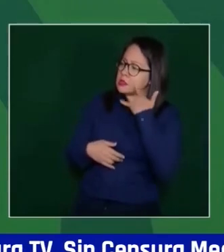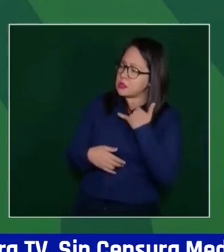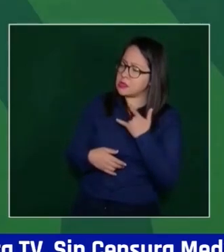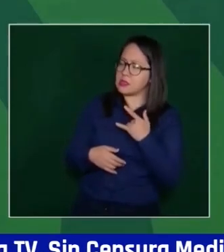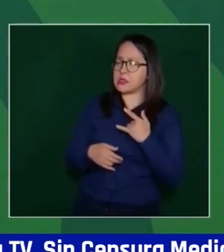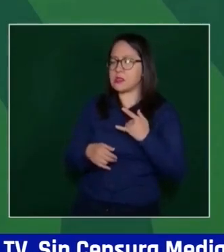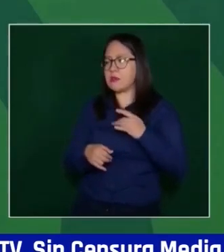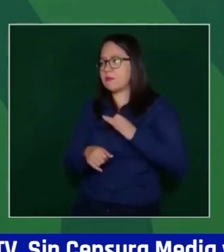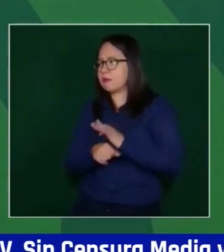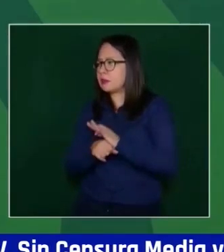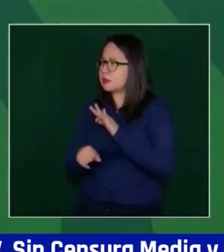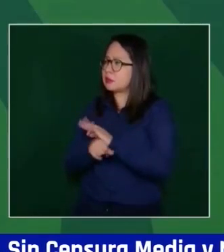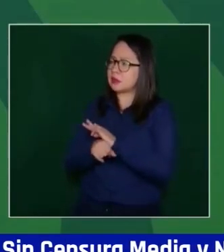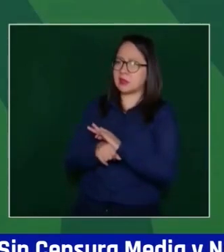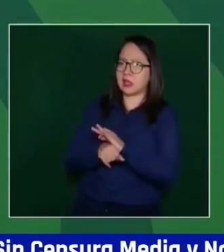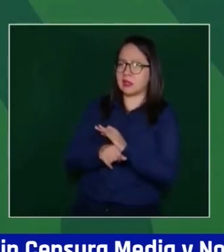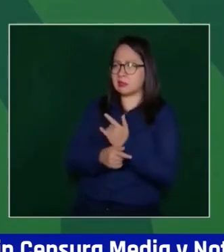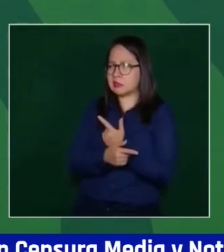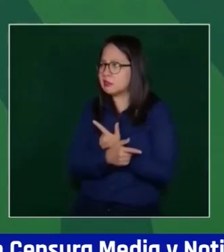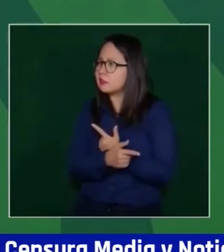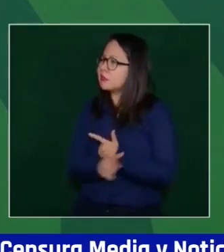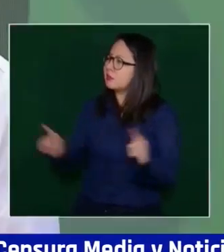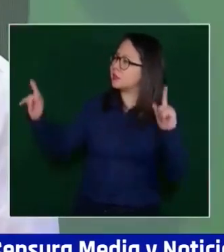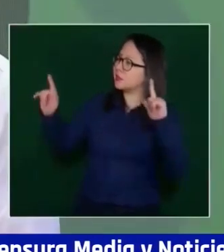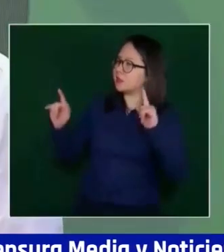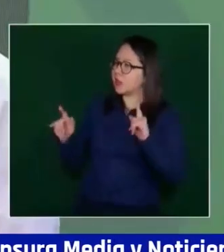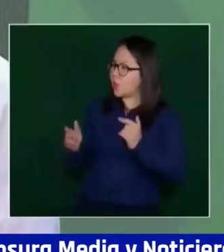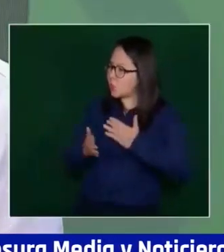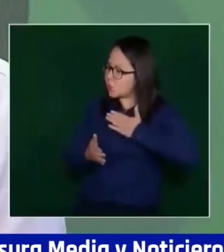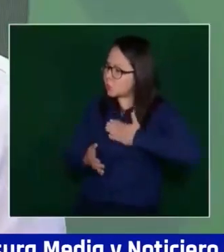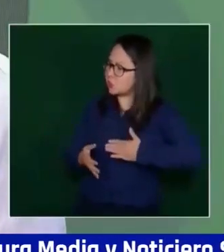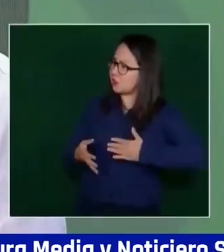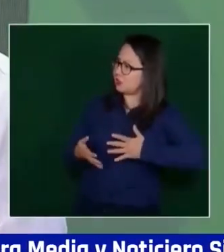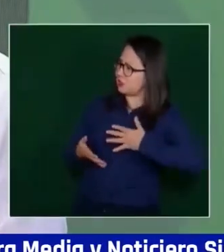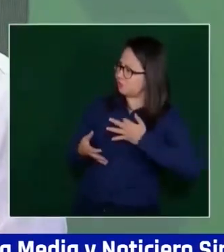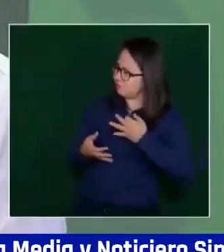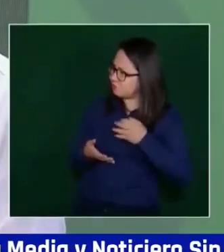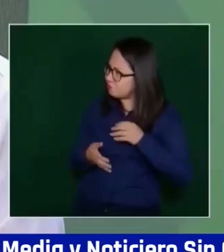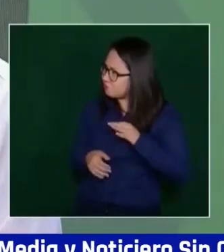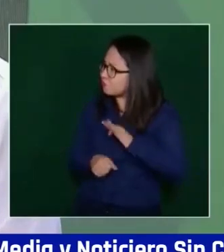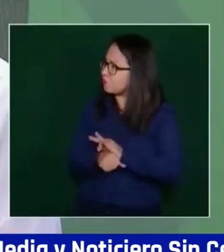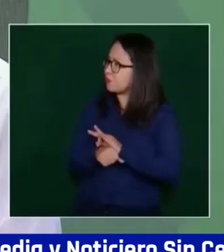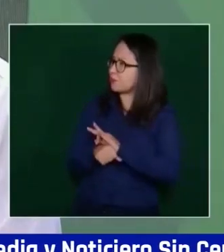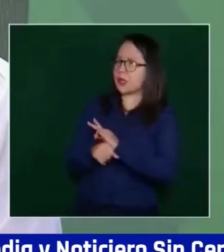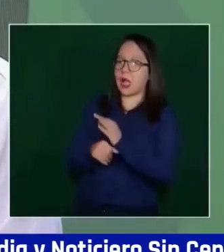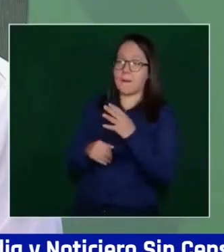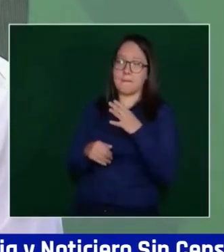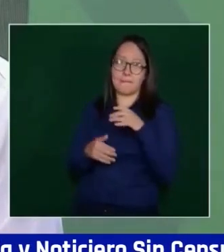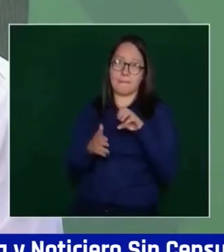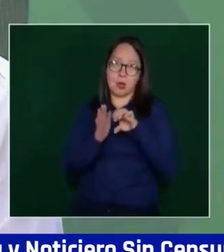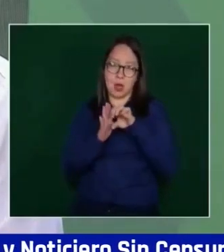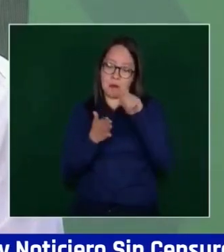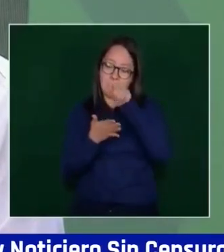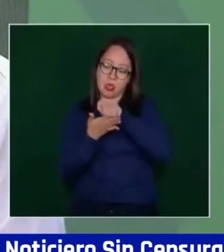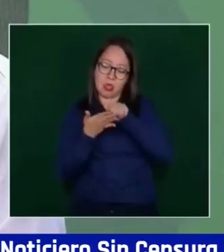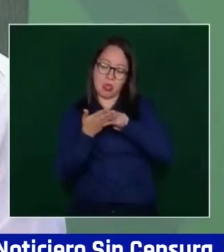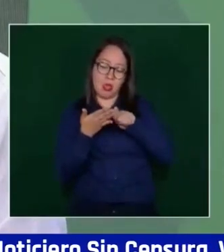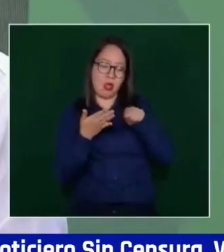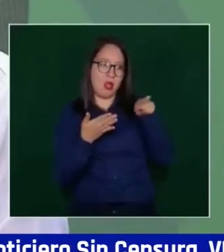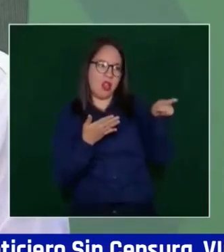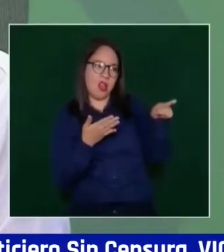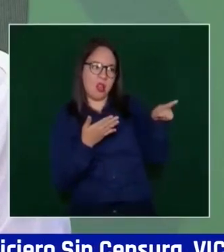pueblo, los que han luchado por la justicia. Por ejemplo, ha escrito en contra del general Cárdenas,